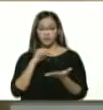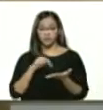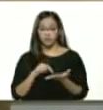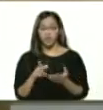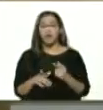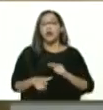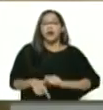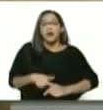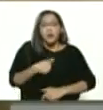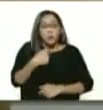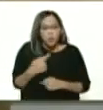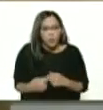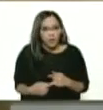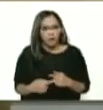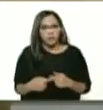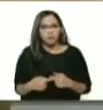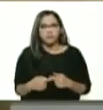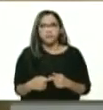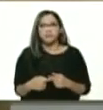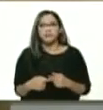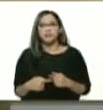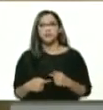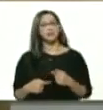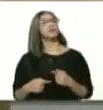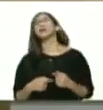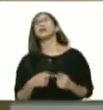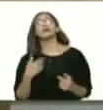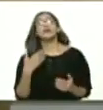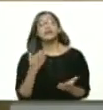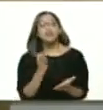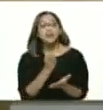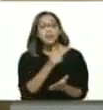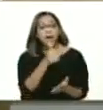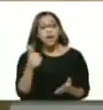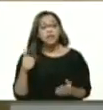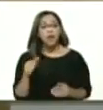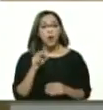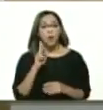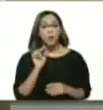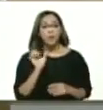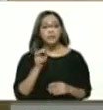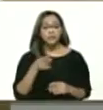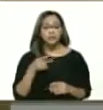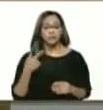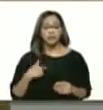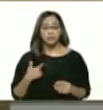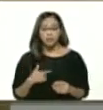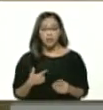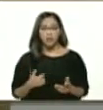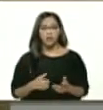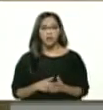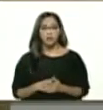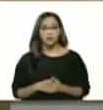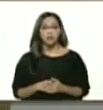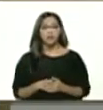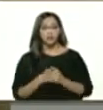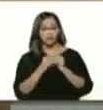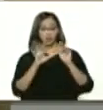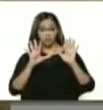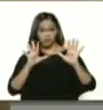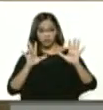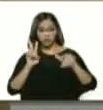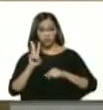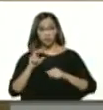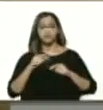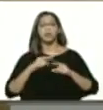cada cada noche sacando la cuenta tiene un poco más de 12 12